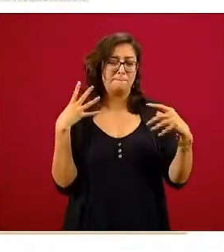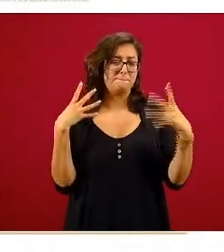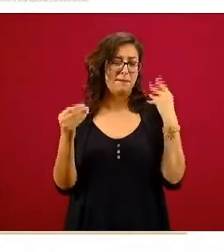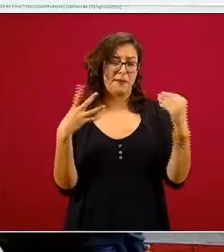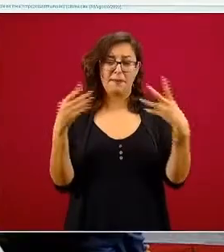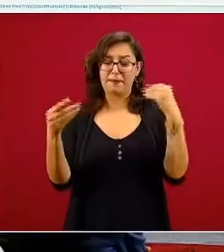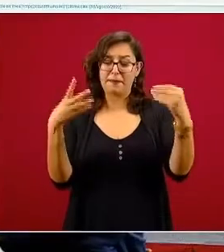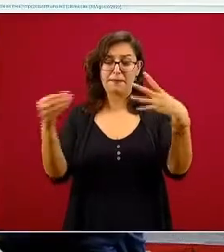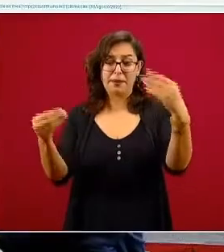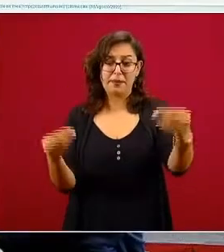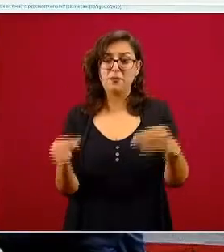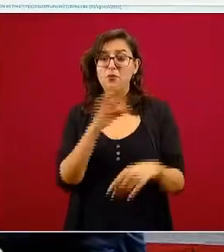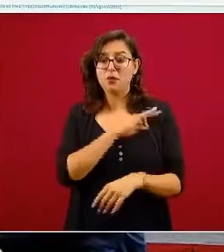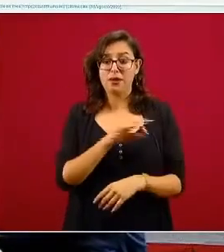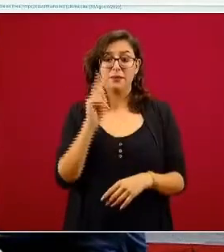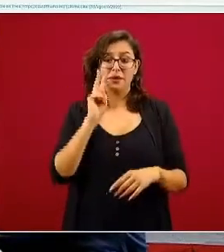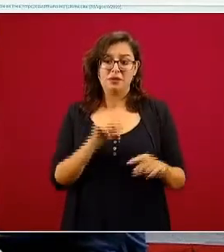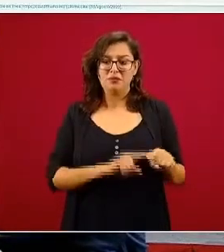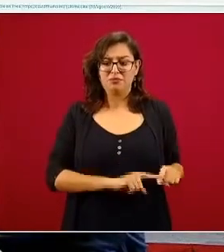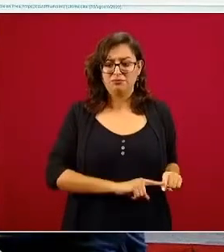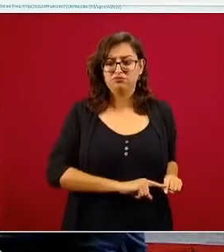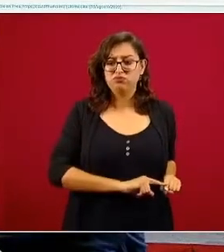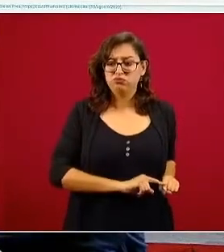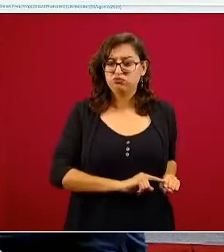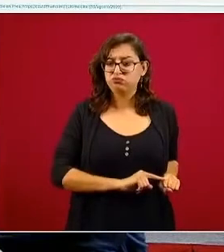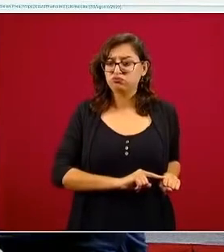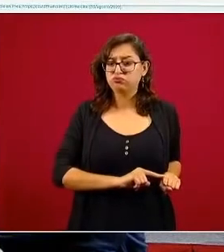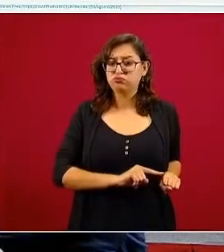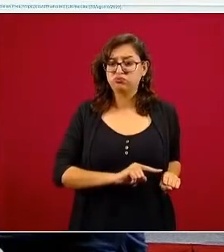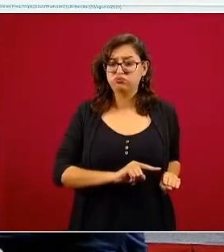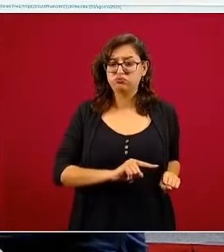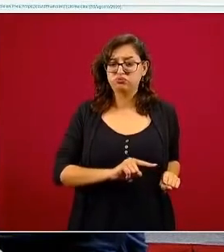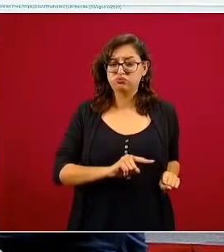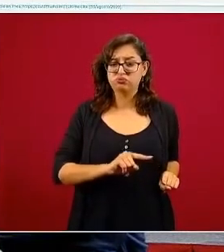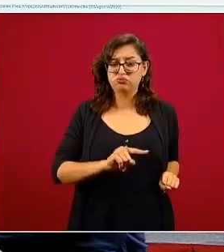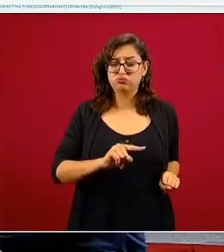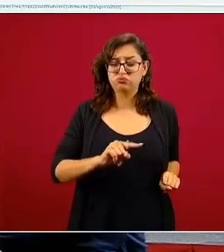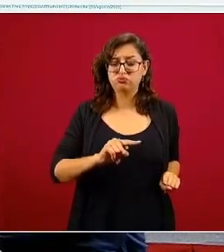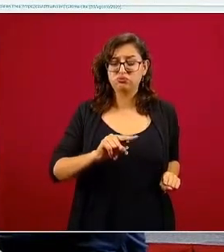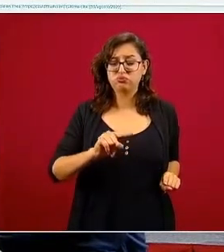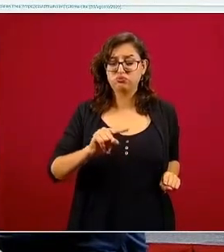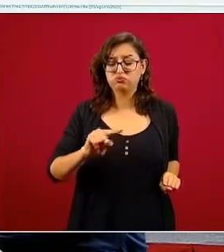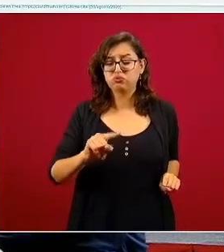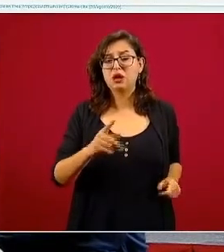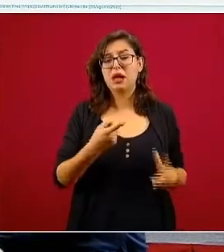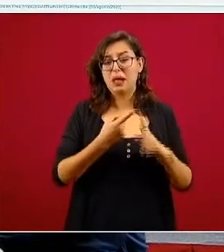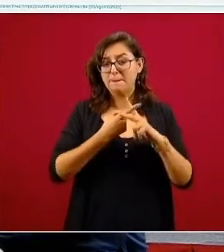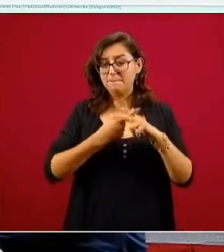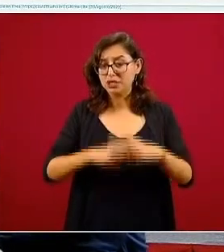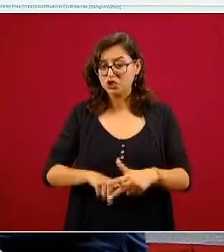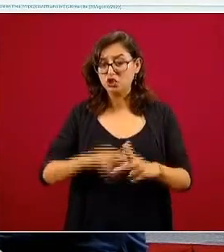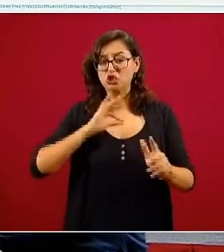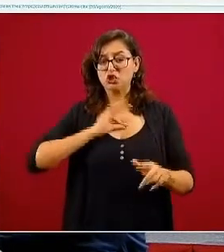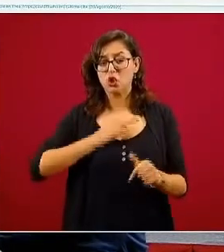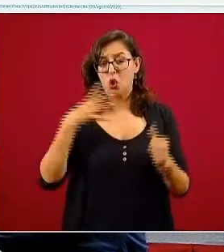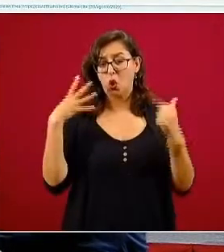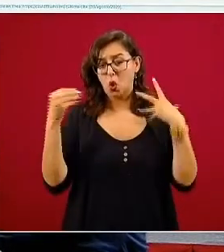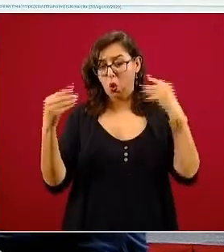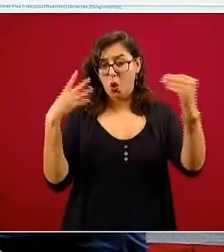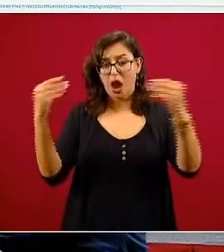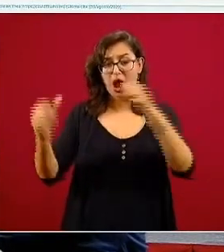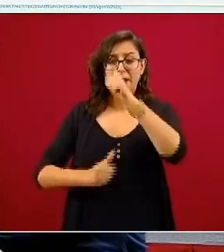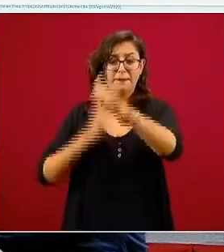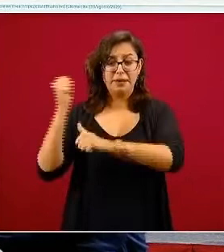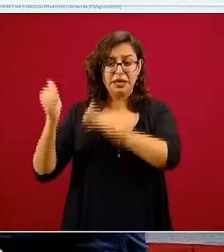una tendencia ascendente continua desde que inició con su epidemia a mediados de abril. Llegó en algunos